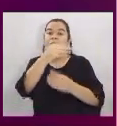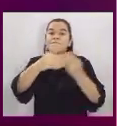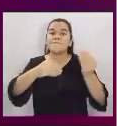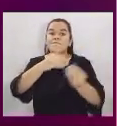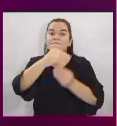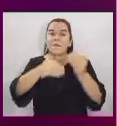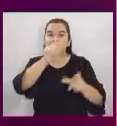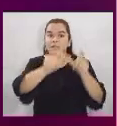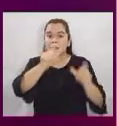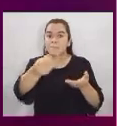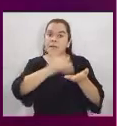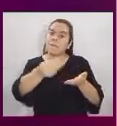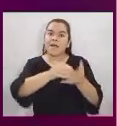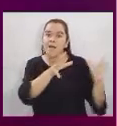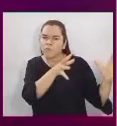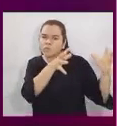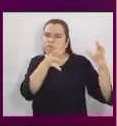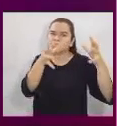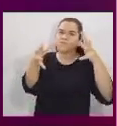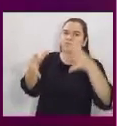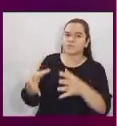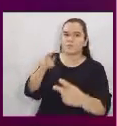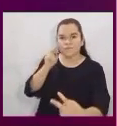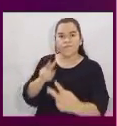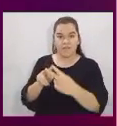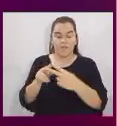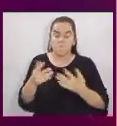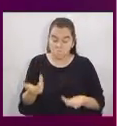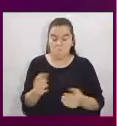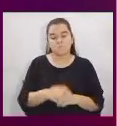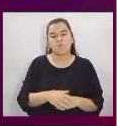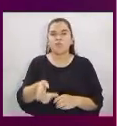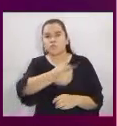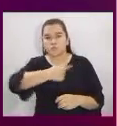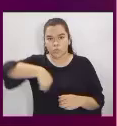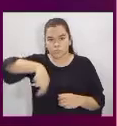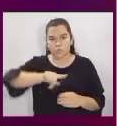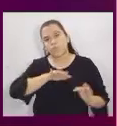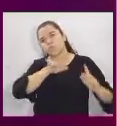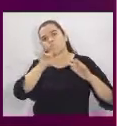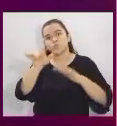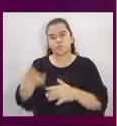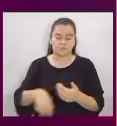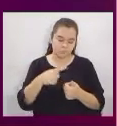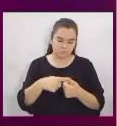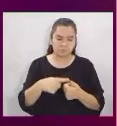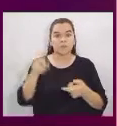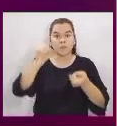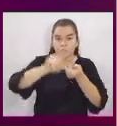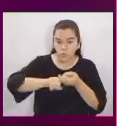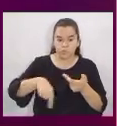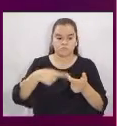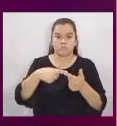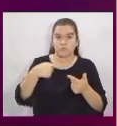sino simplemente que quería ver a más miembros de la familia. Por lo tanto, en la segunda consulta fuimos